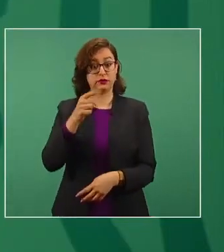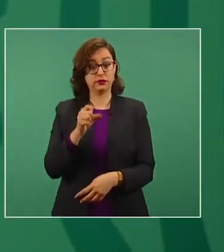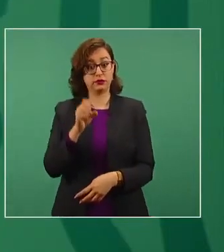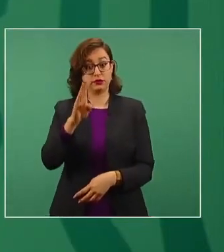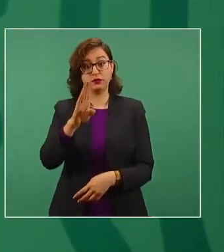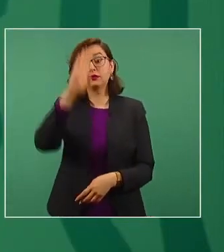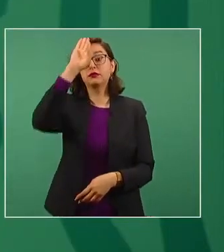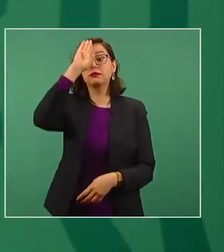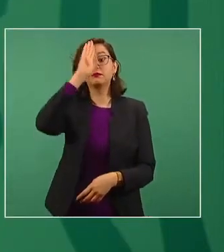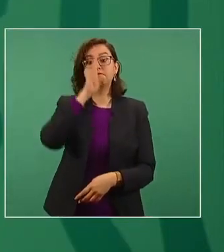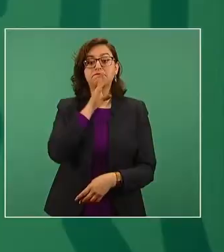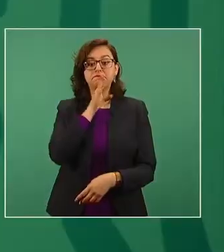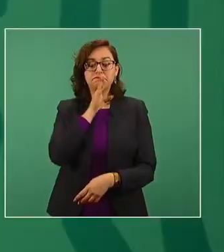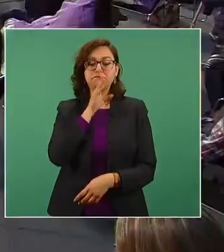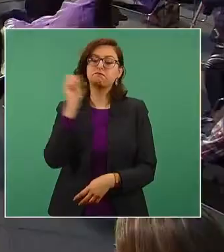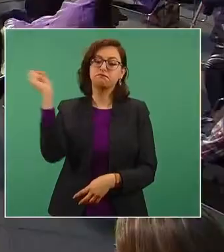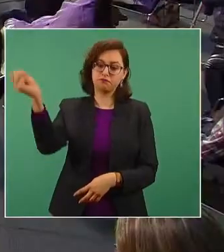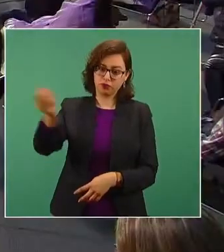acto